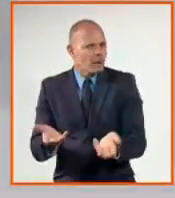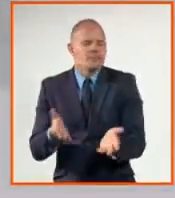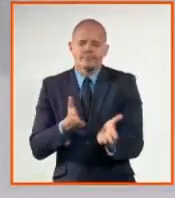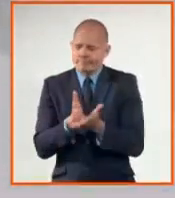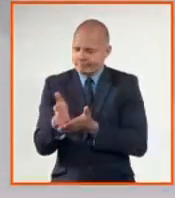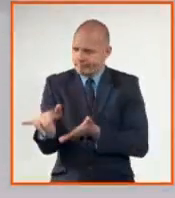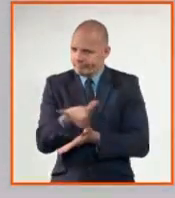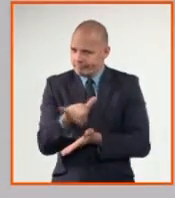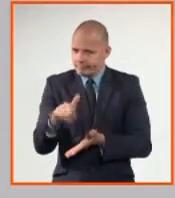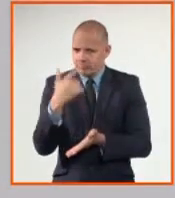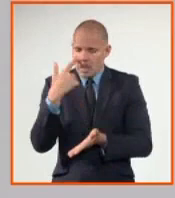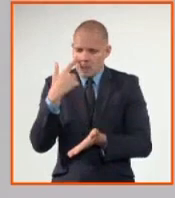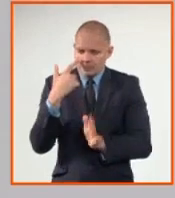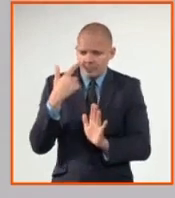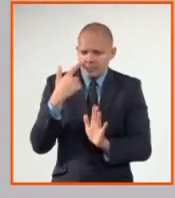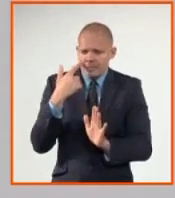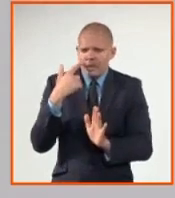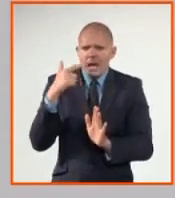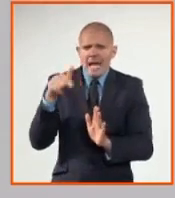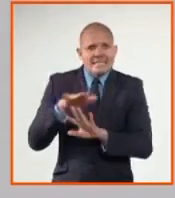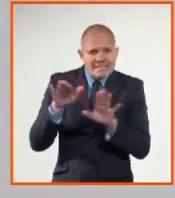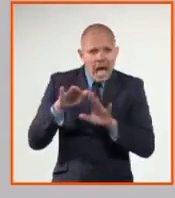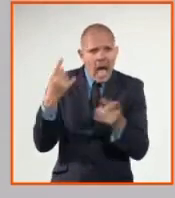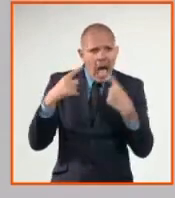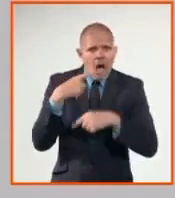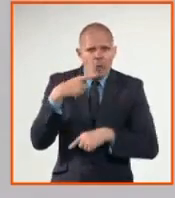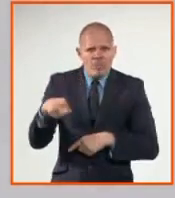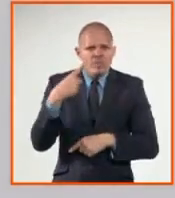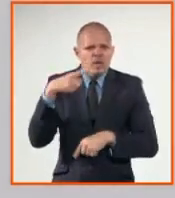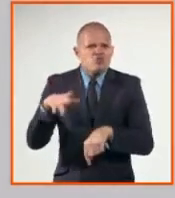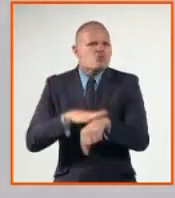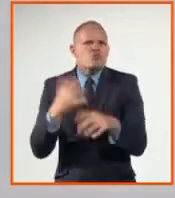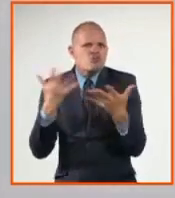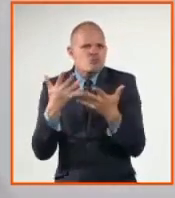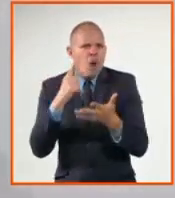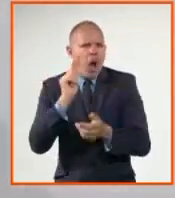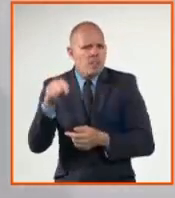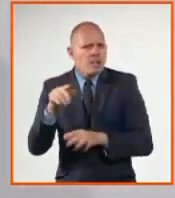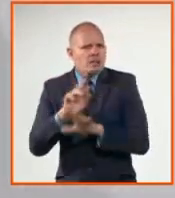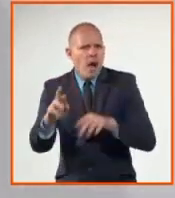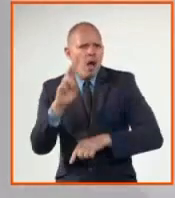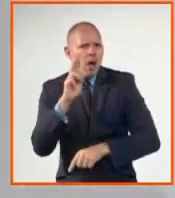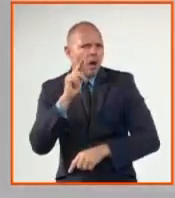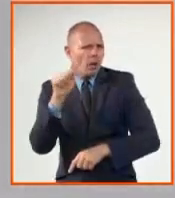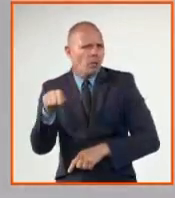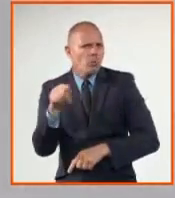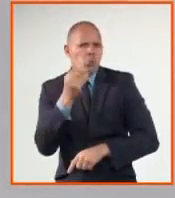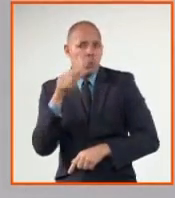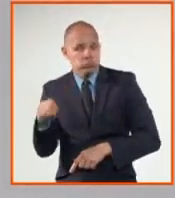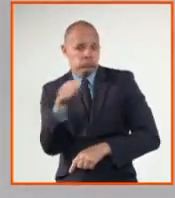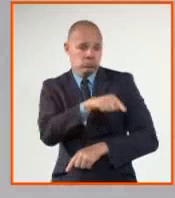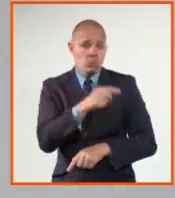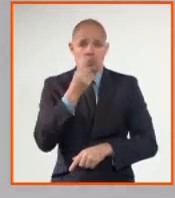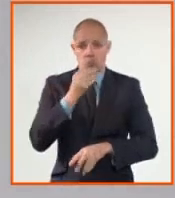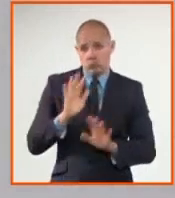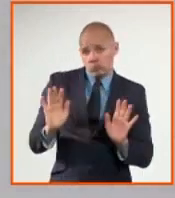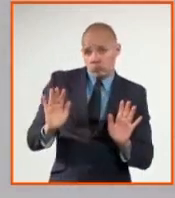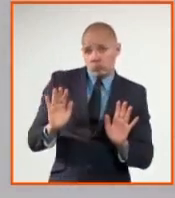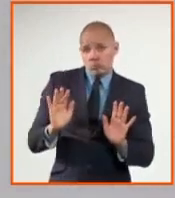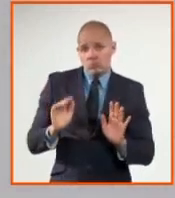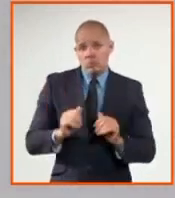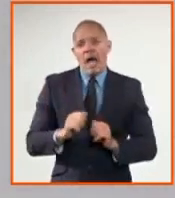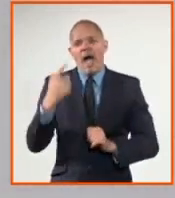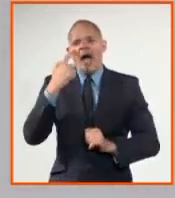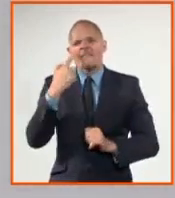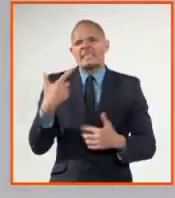alguna alguna intencionalidad o negligencia en esas dos en esos dos casos que se provocaron incendios y